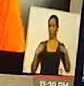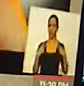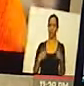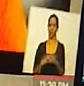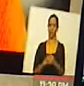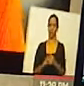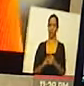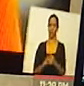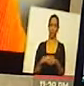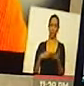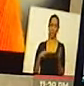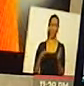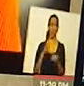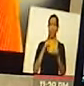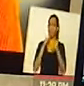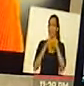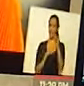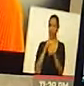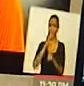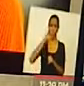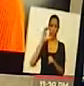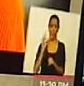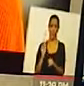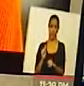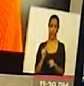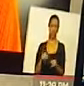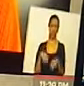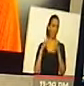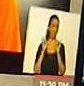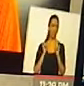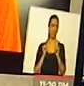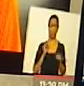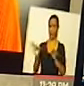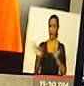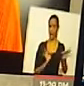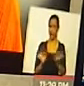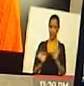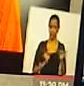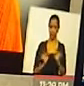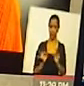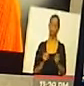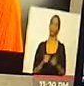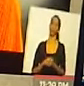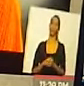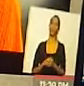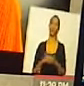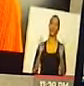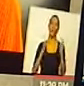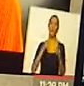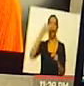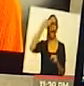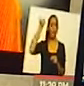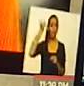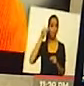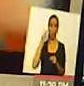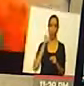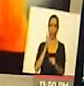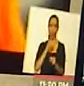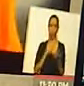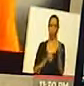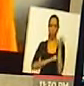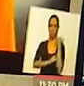alerta internacional. La OEA, que también sufre su propio escándalo por el hecho de que el MIT reveló que no hubo fraude en Bolivia. Bueno, se suma